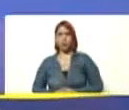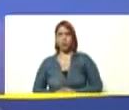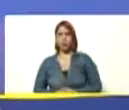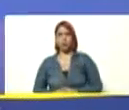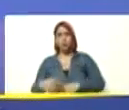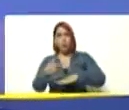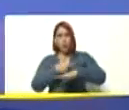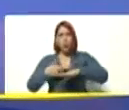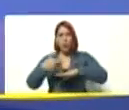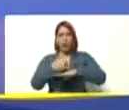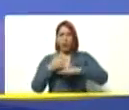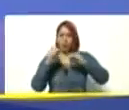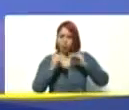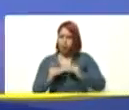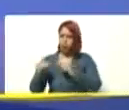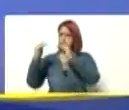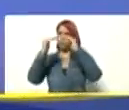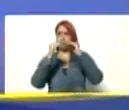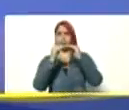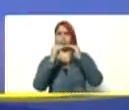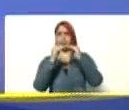Gobernar para todos y para todos.